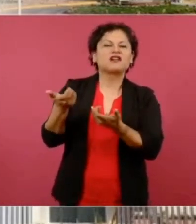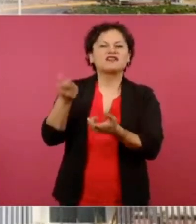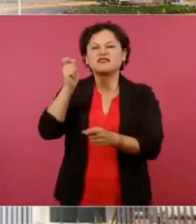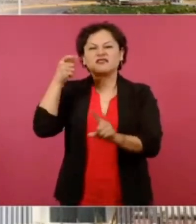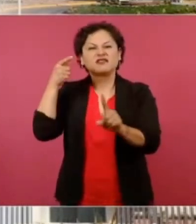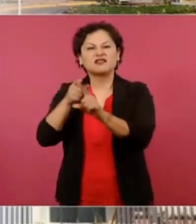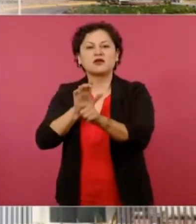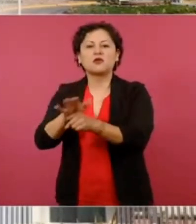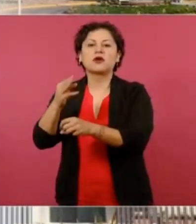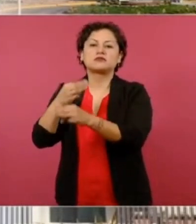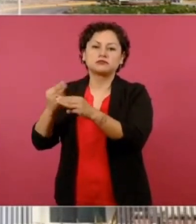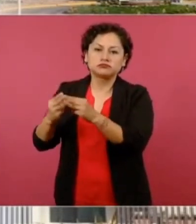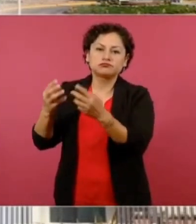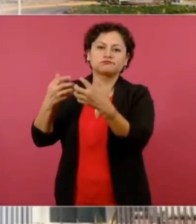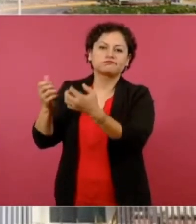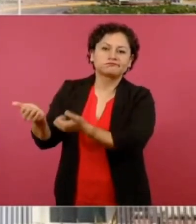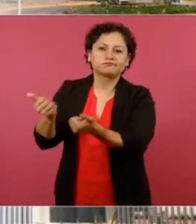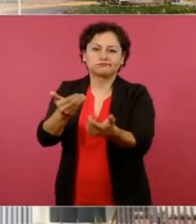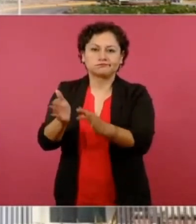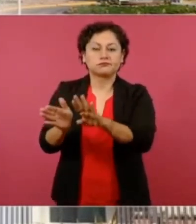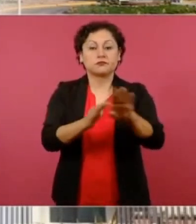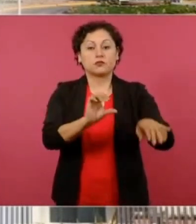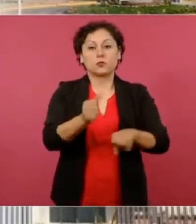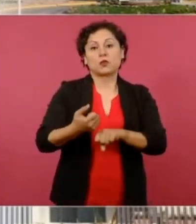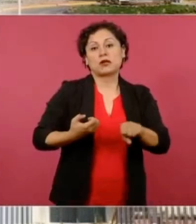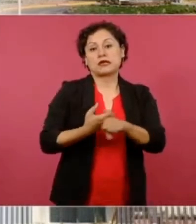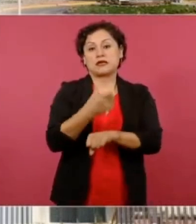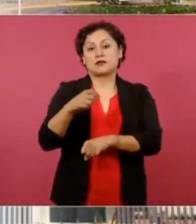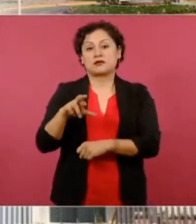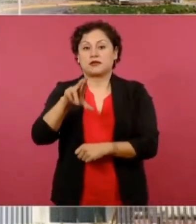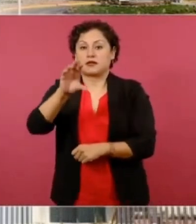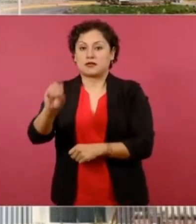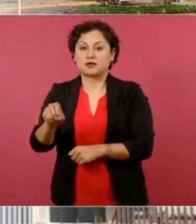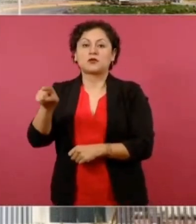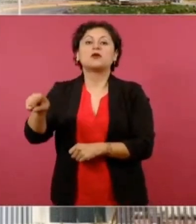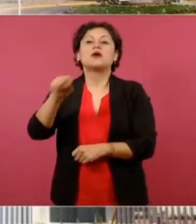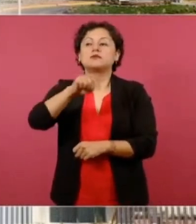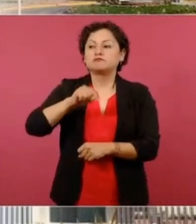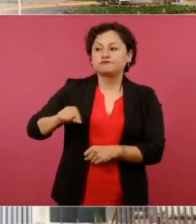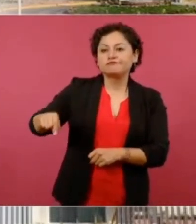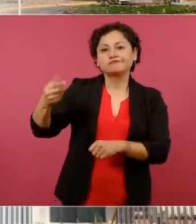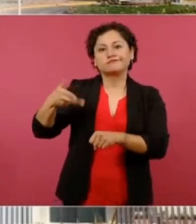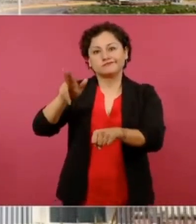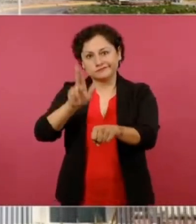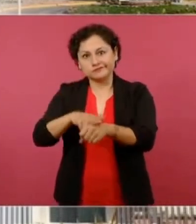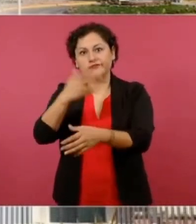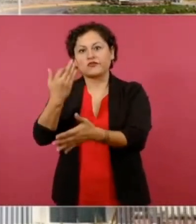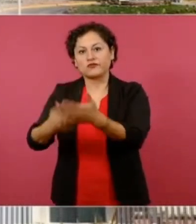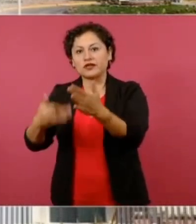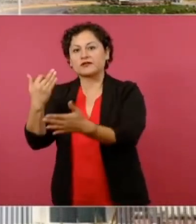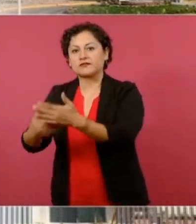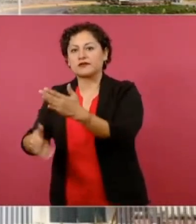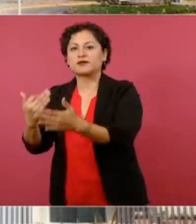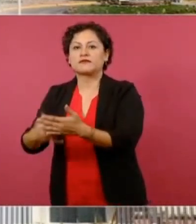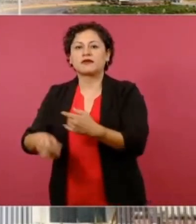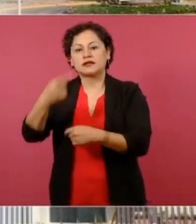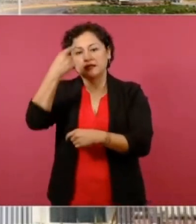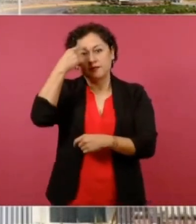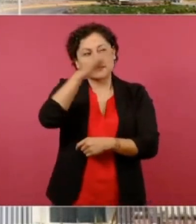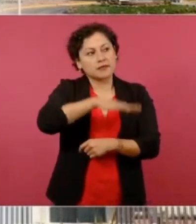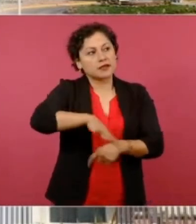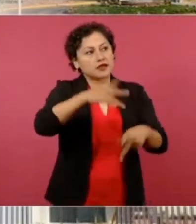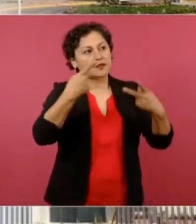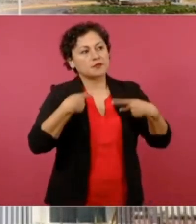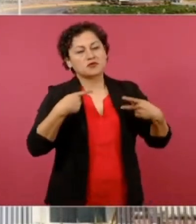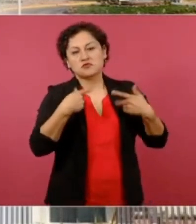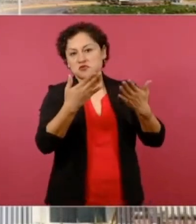en Quintana Roo, lo mismo, había varios hospitales que se tenían que concluir, en particular para personas sin seguridad social, que ahora son IMSS